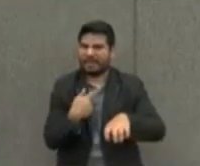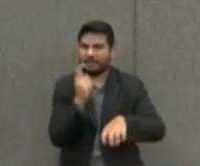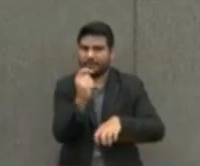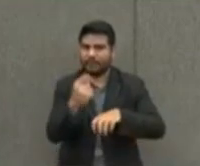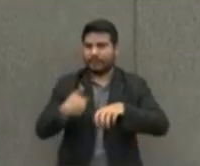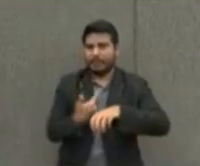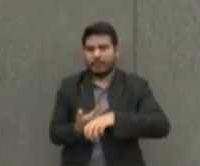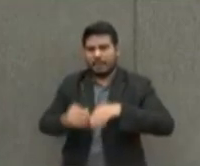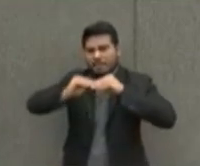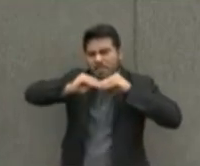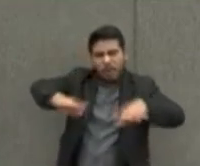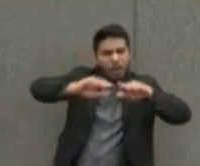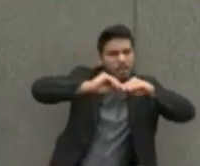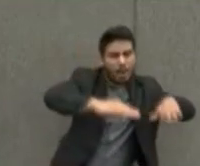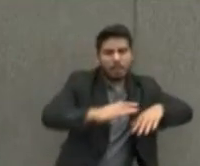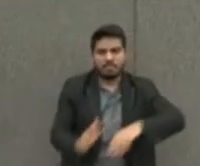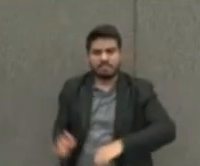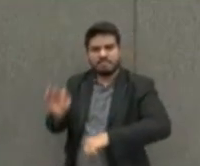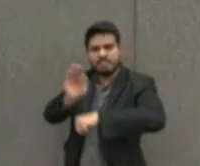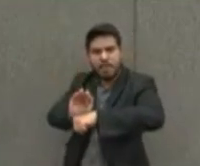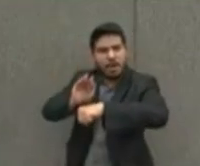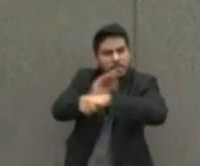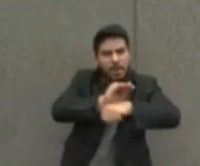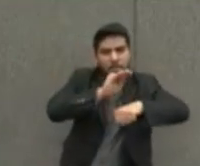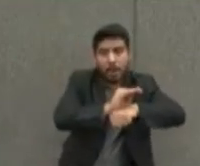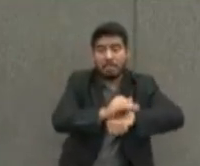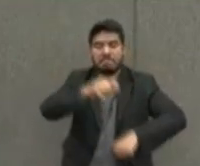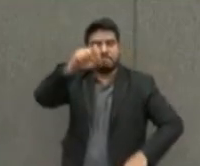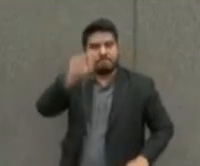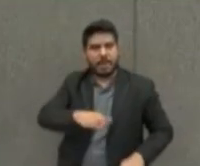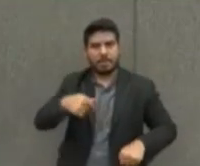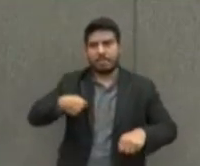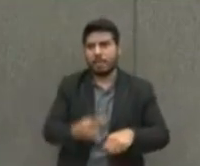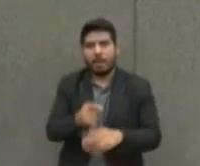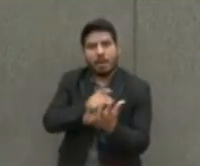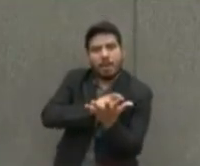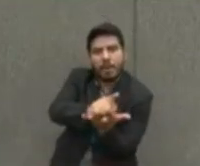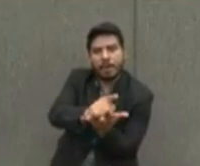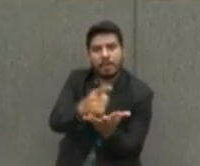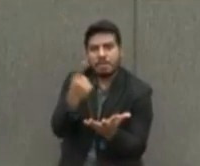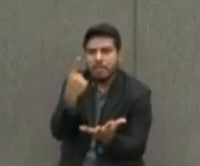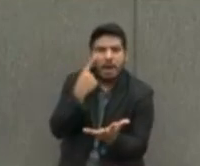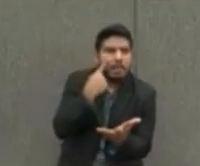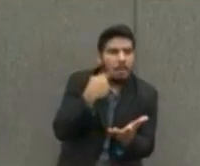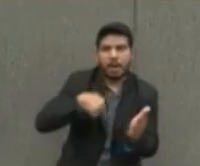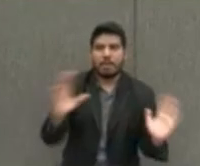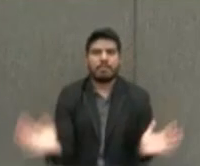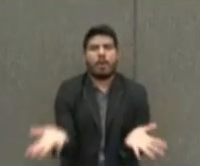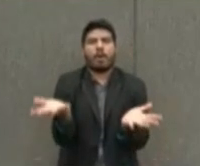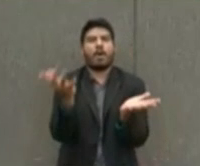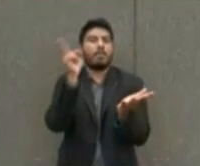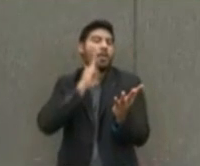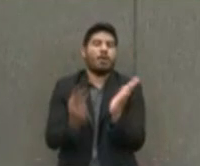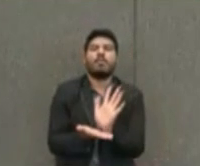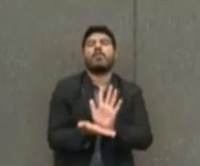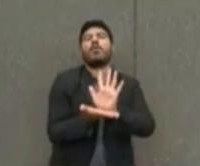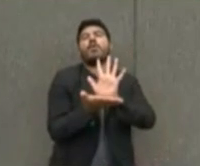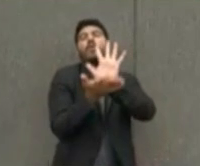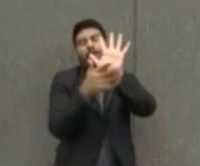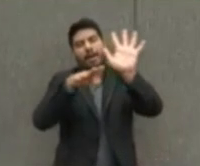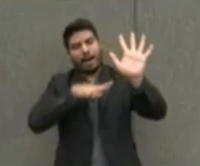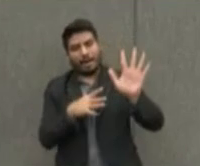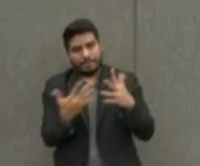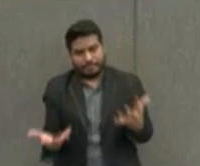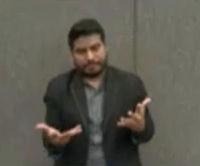proteger y visibilizar los derechos de las mujeres mención